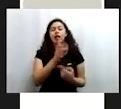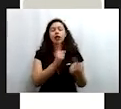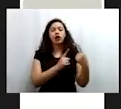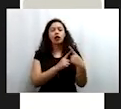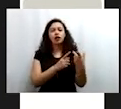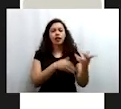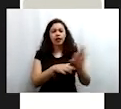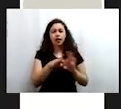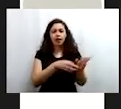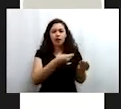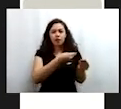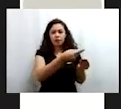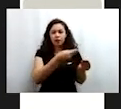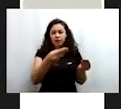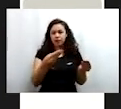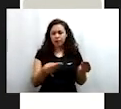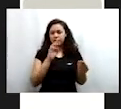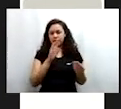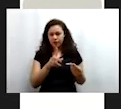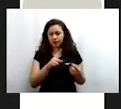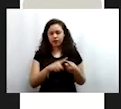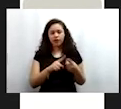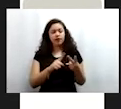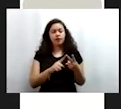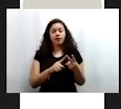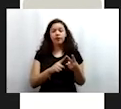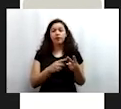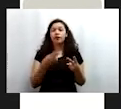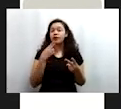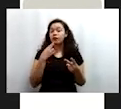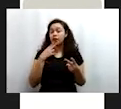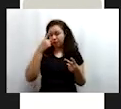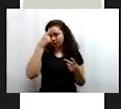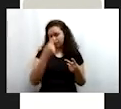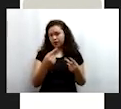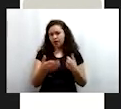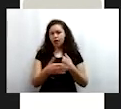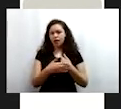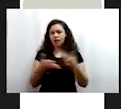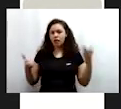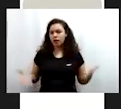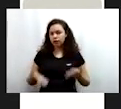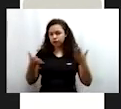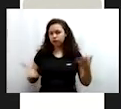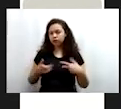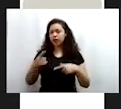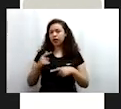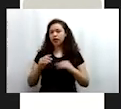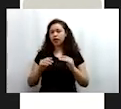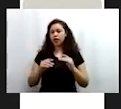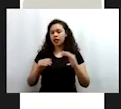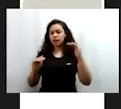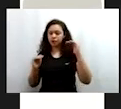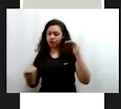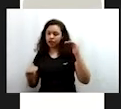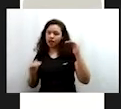de trabajo. Sirve, por supuesto, de base para la promoción y ascenso. ¿Cómo tú le